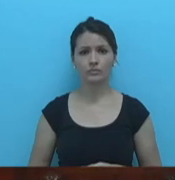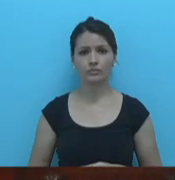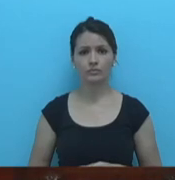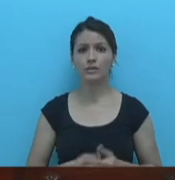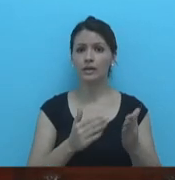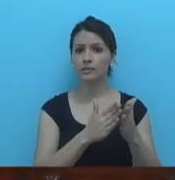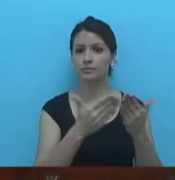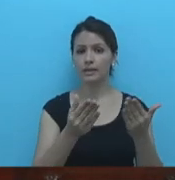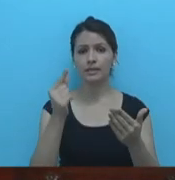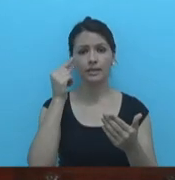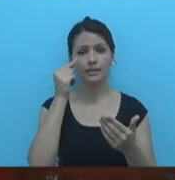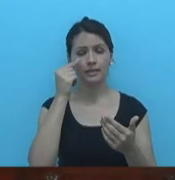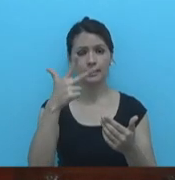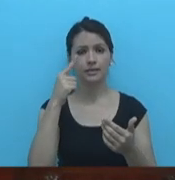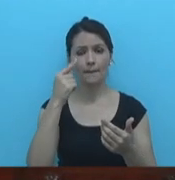Expediente